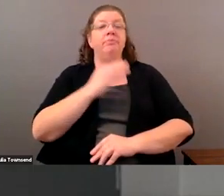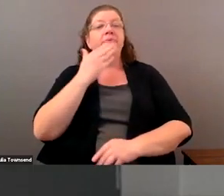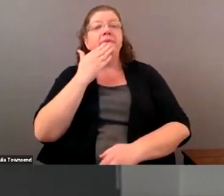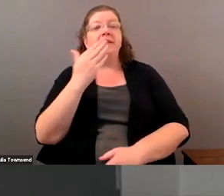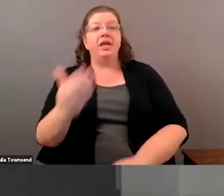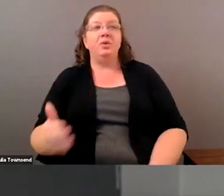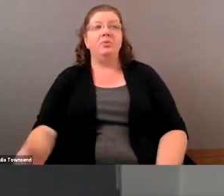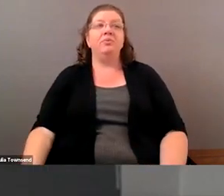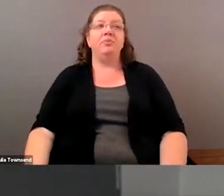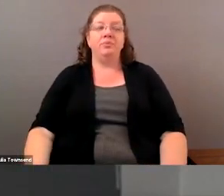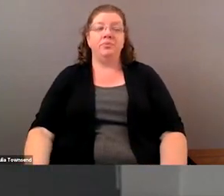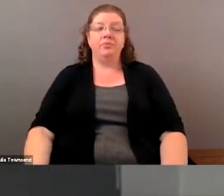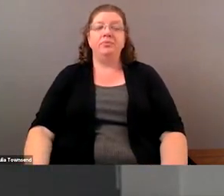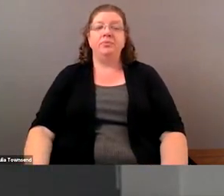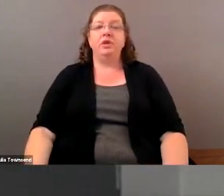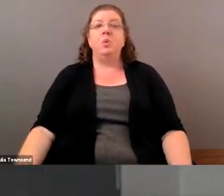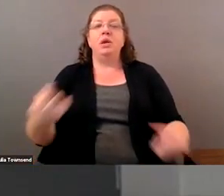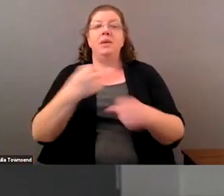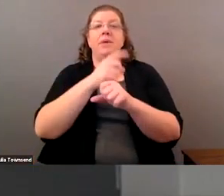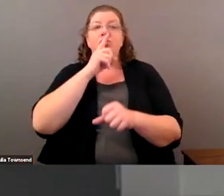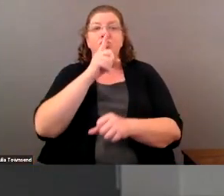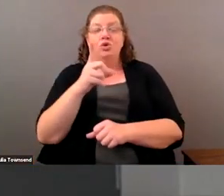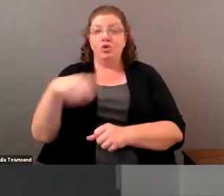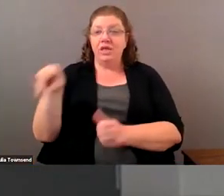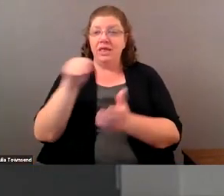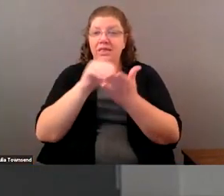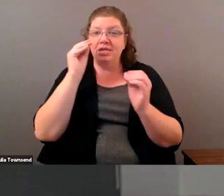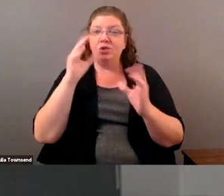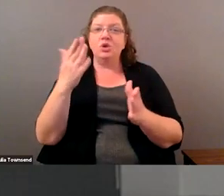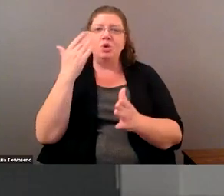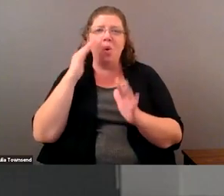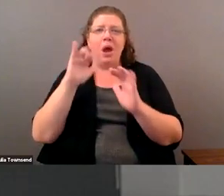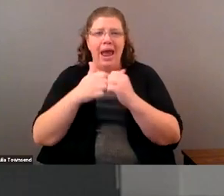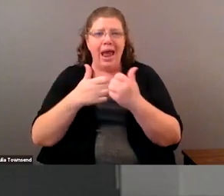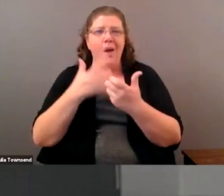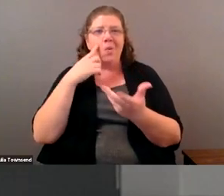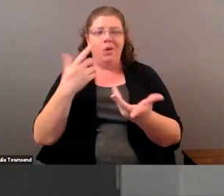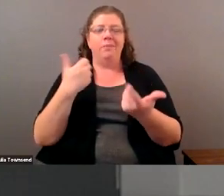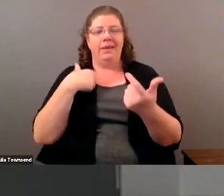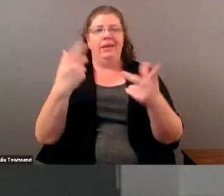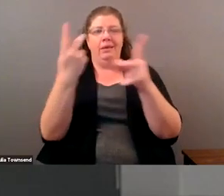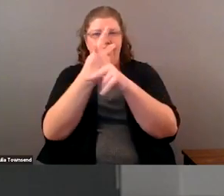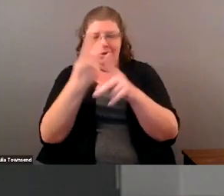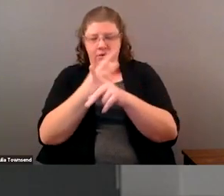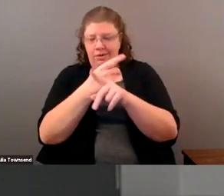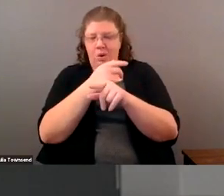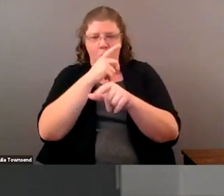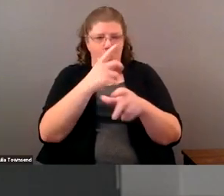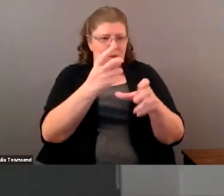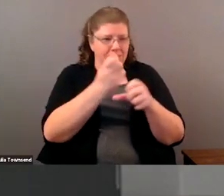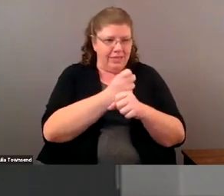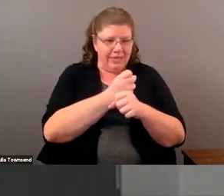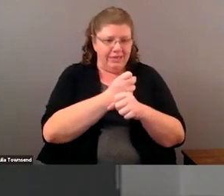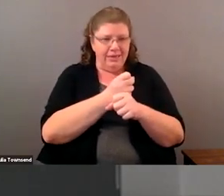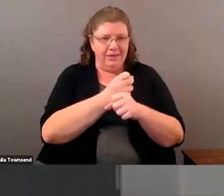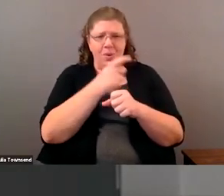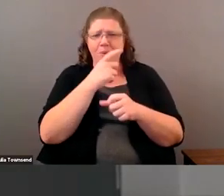pensamos que podemos cumplir gracias quiero asegurarme de que los maestros sepan